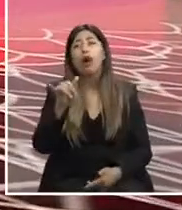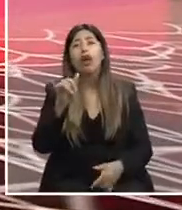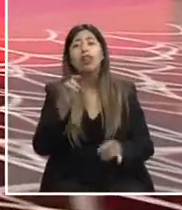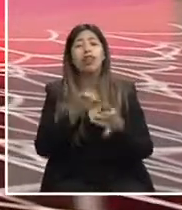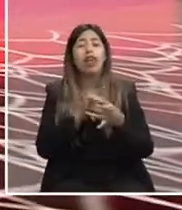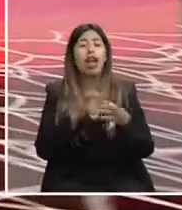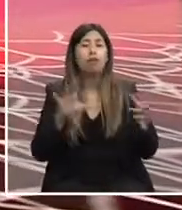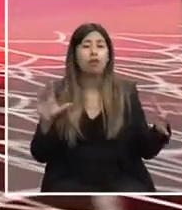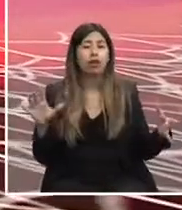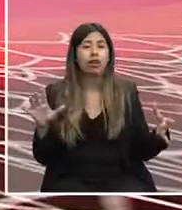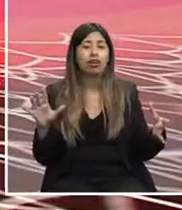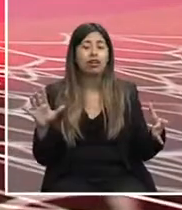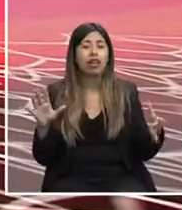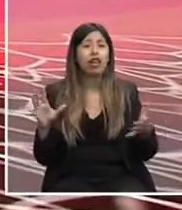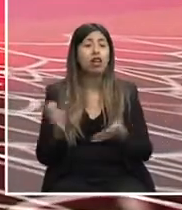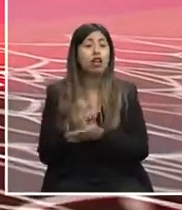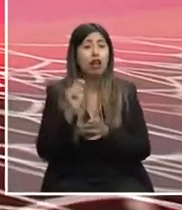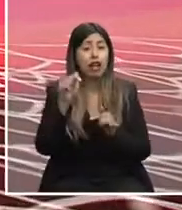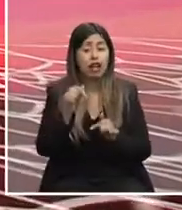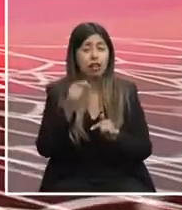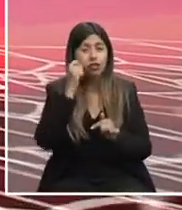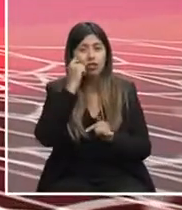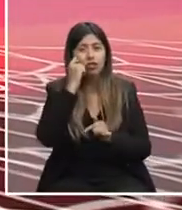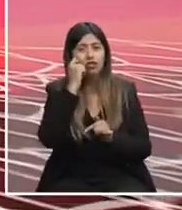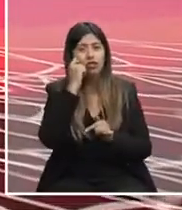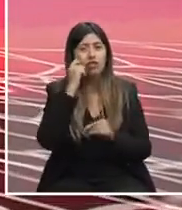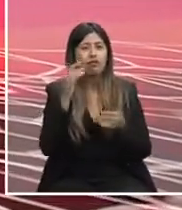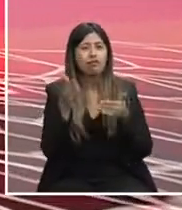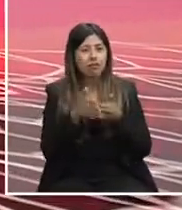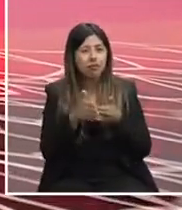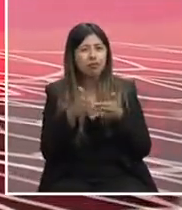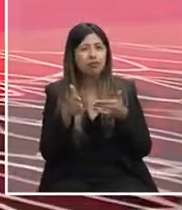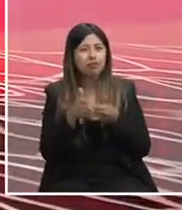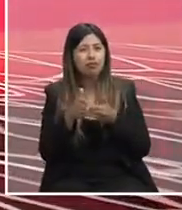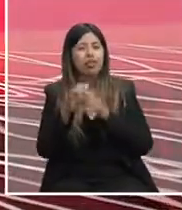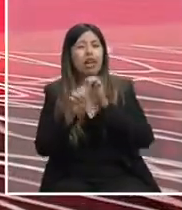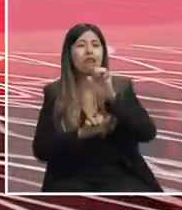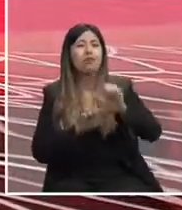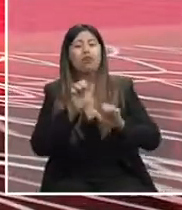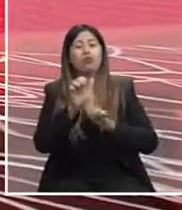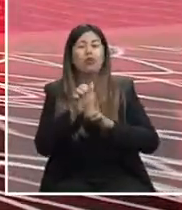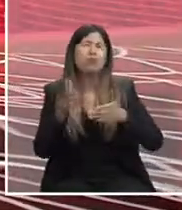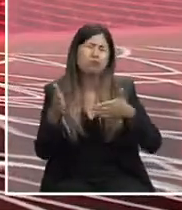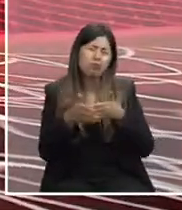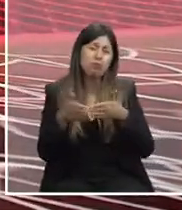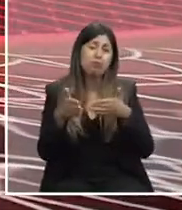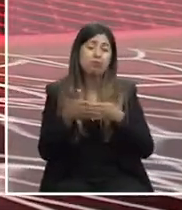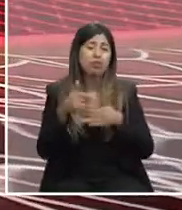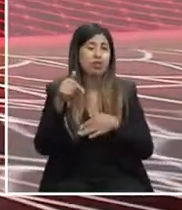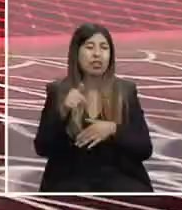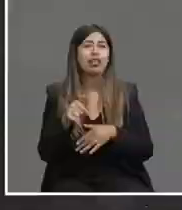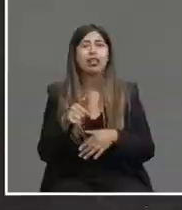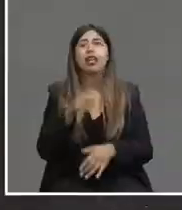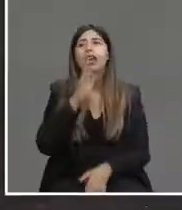para lograr que esto no sea finalmente la gran piedra en el zapato de la evolución. Para responder a eso, permíteme también retomar